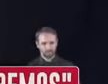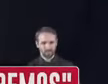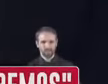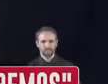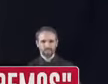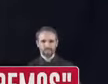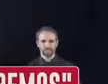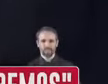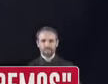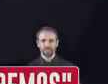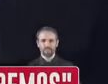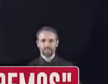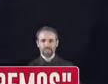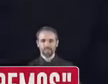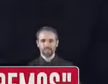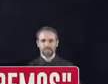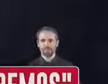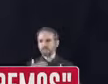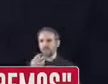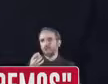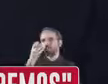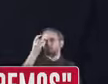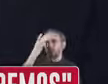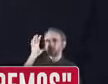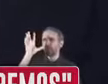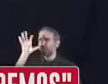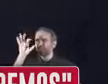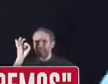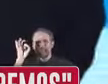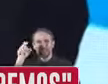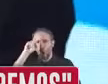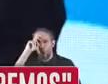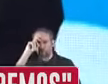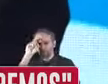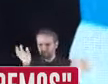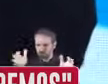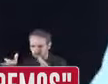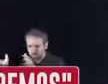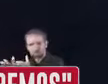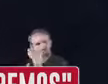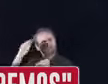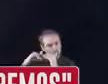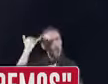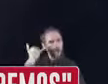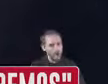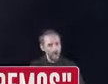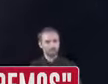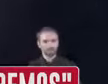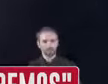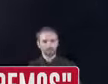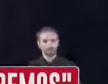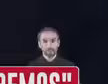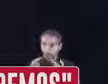se hicieron de 12 30 hospitales portátiles impresionantes se acuerdan que estaba muy